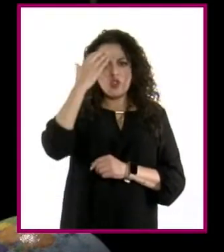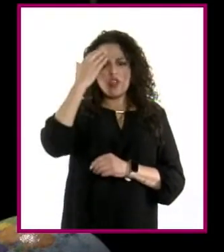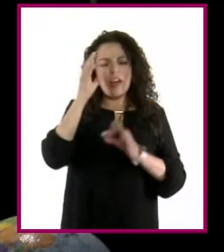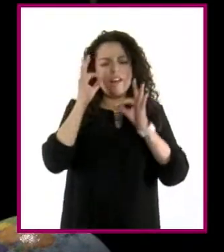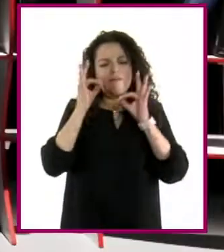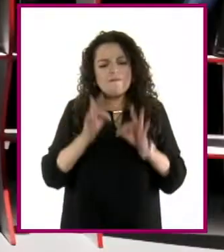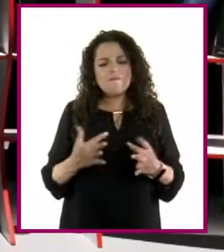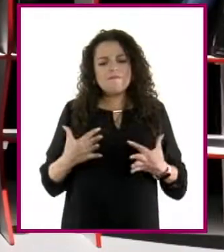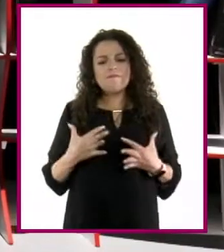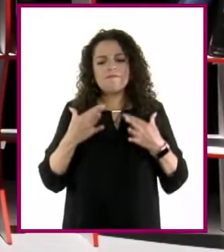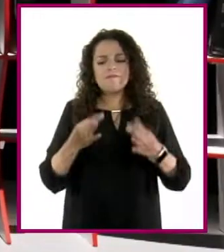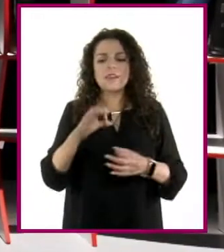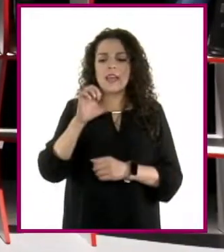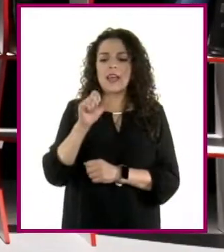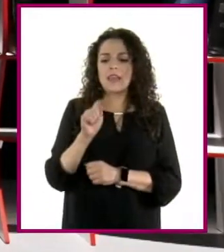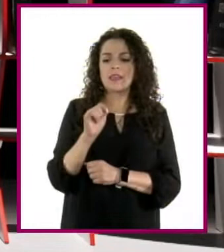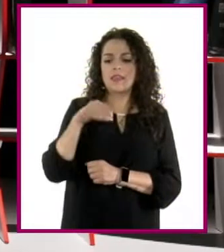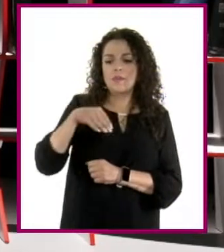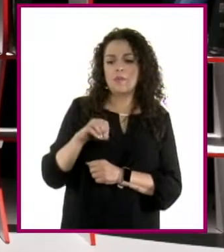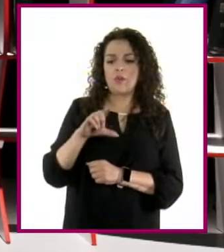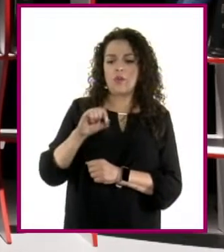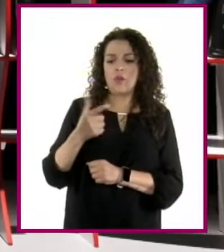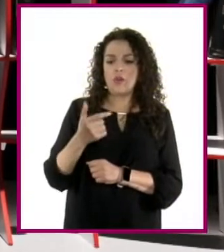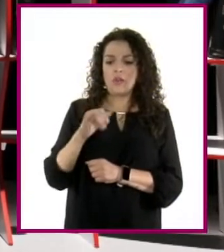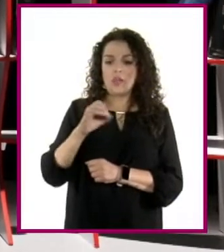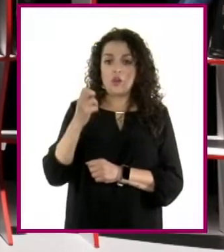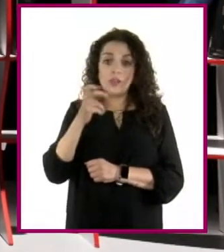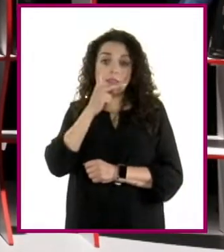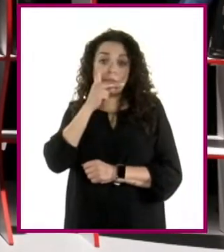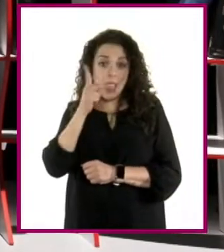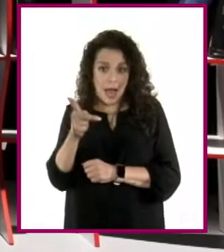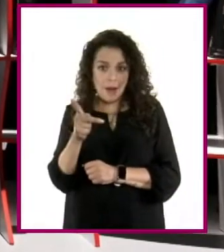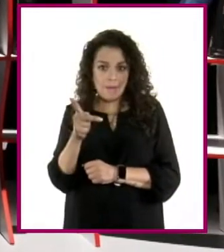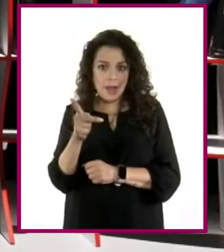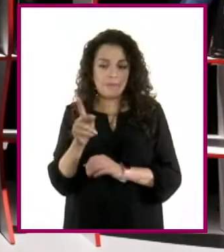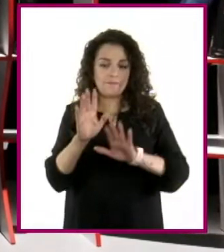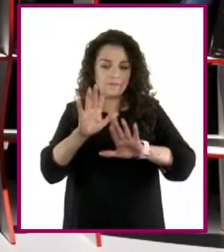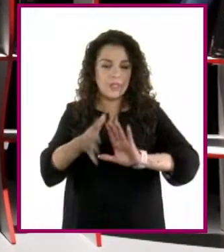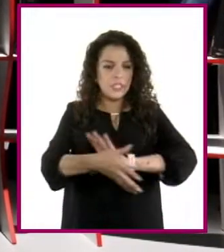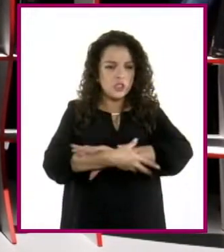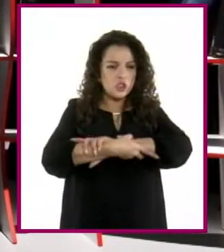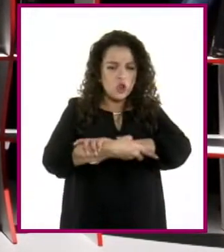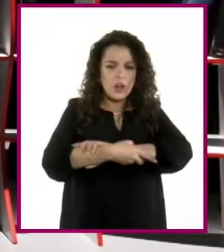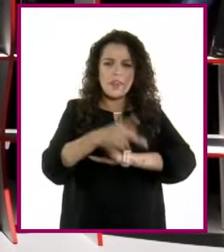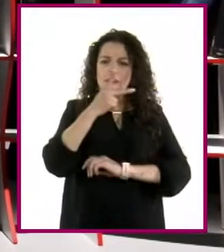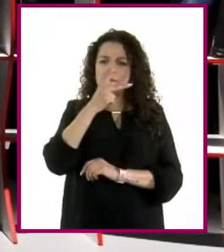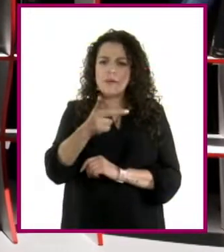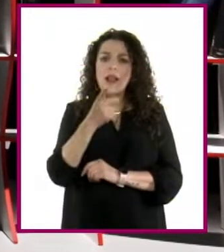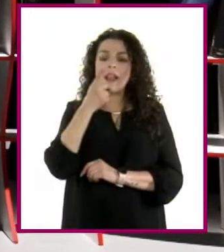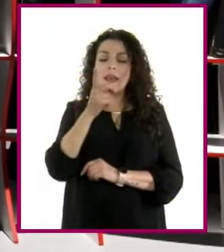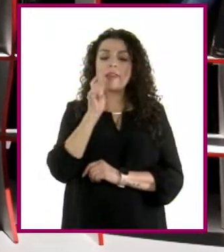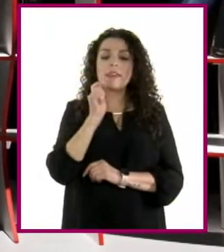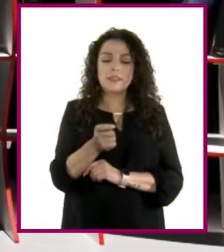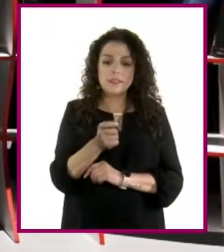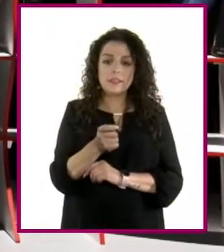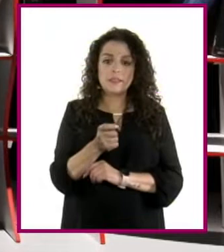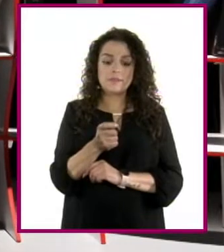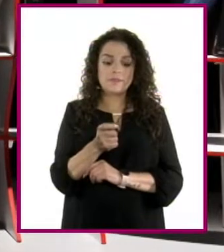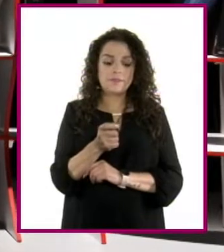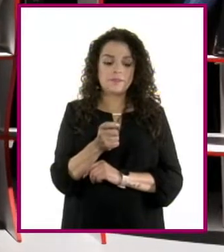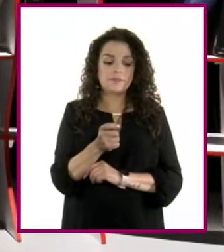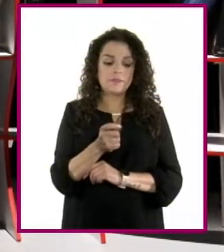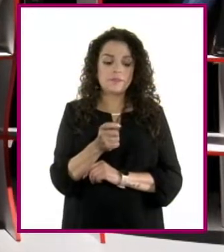esta palabra? La palabra solidaridad expresa la cualidad de ser solidario y esta palabra es